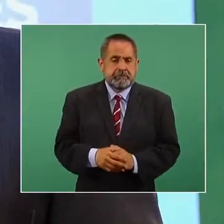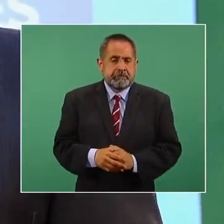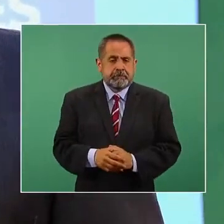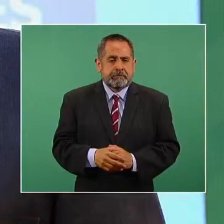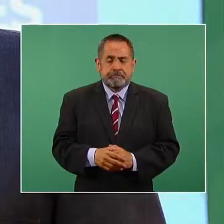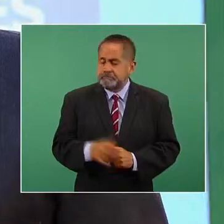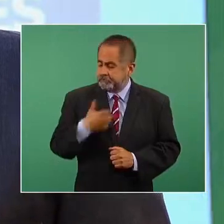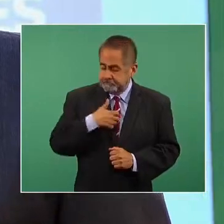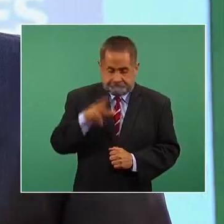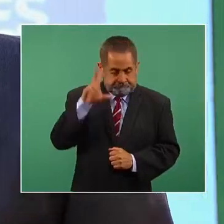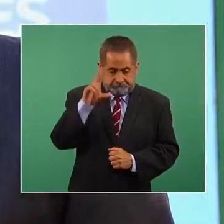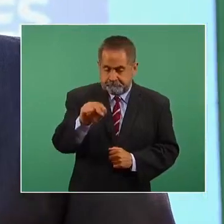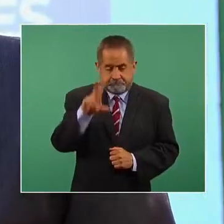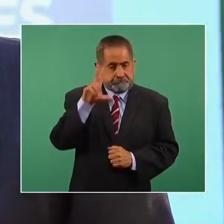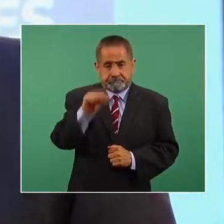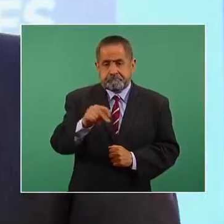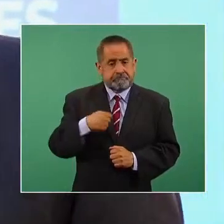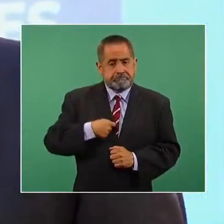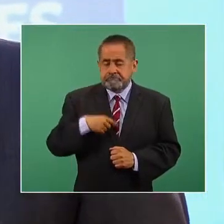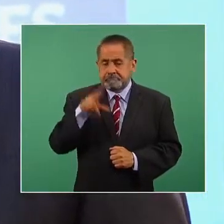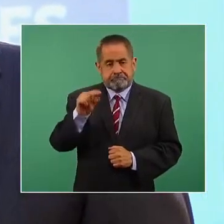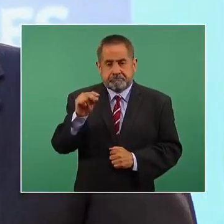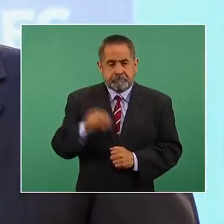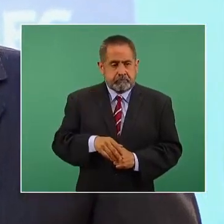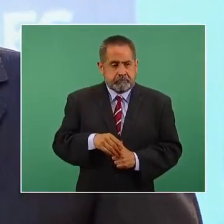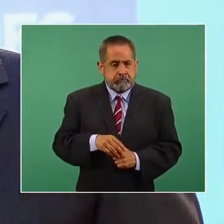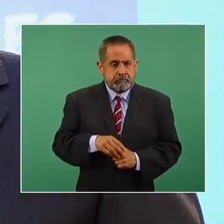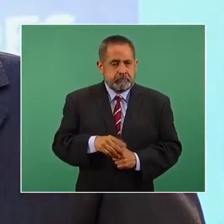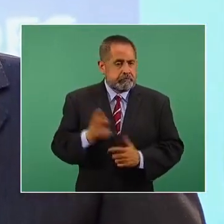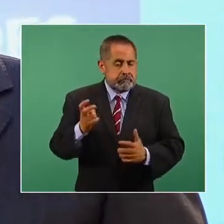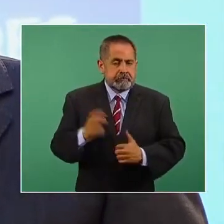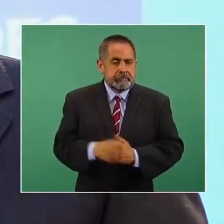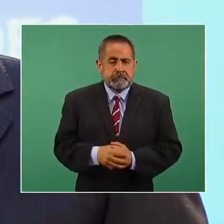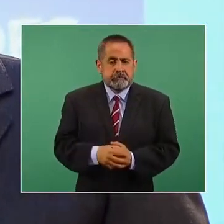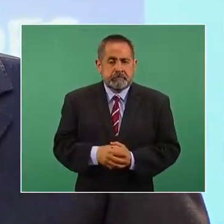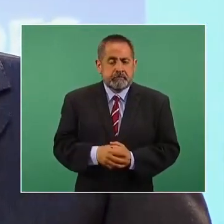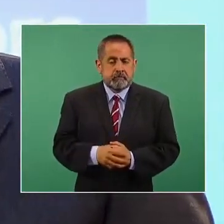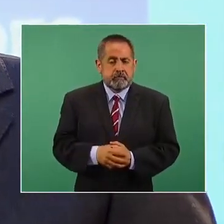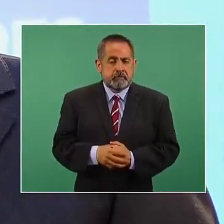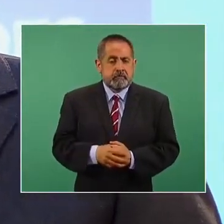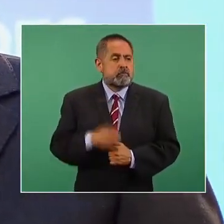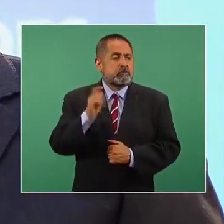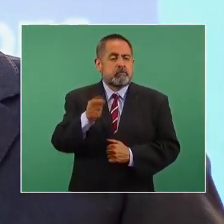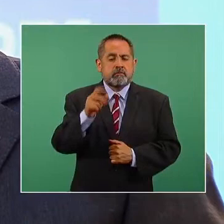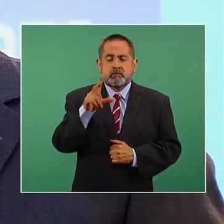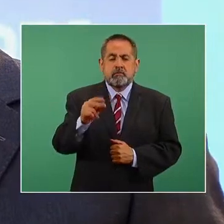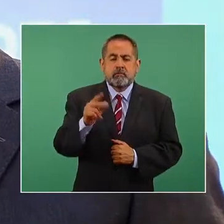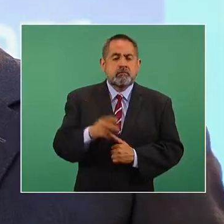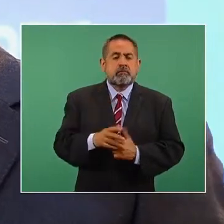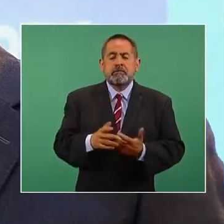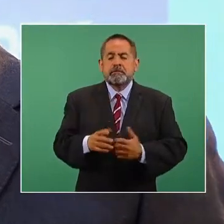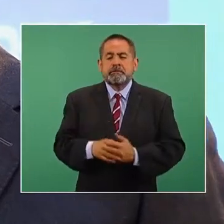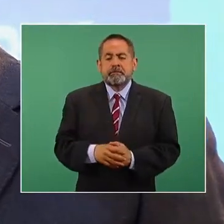Entonces, no podemos permitir el que haya